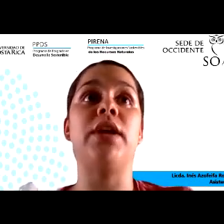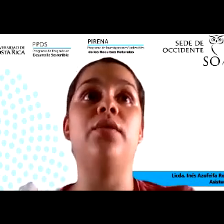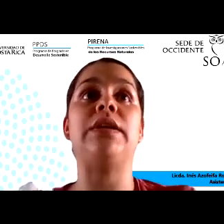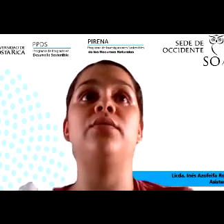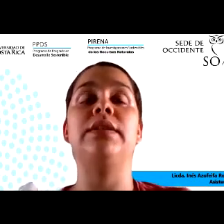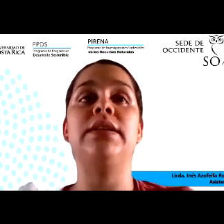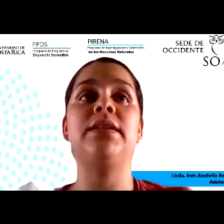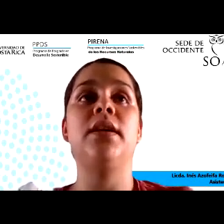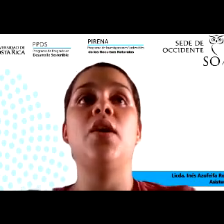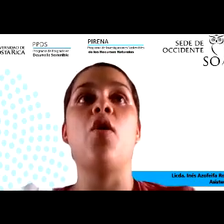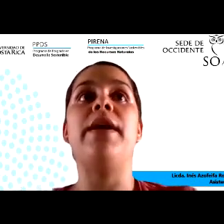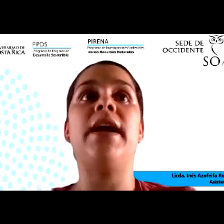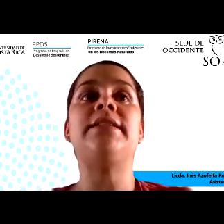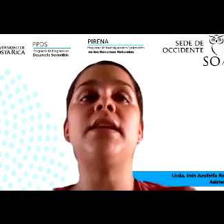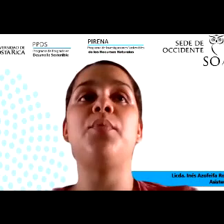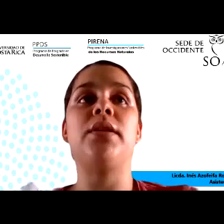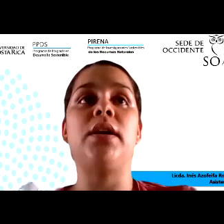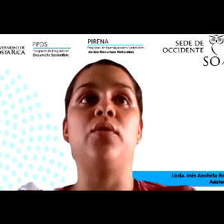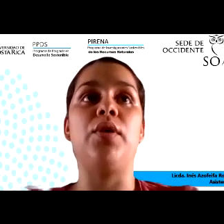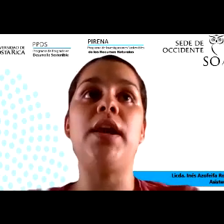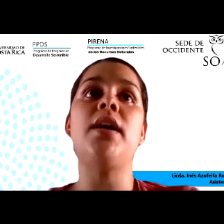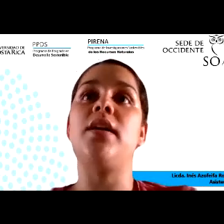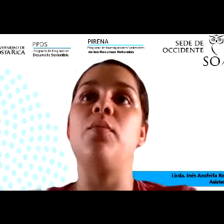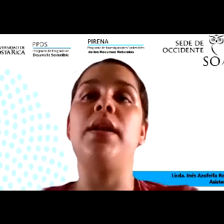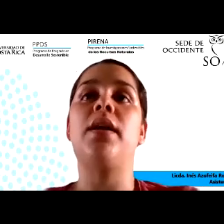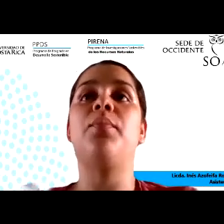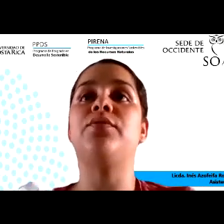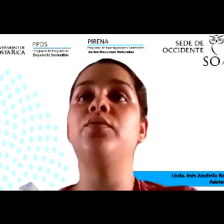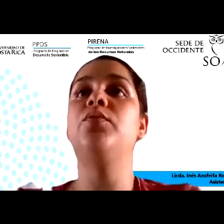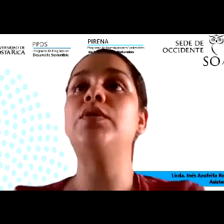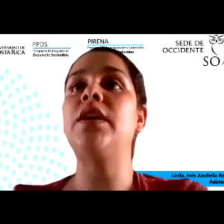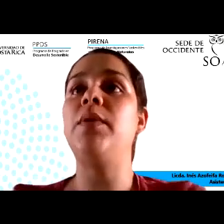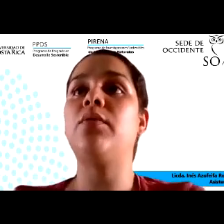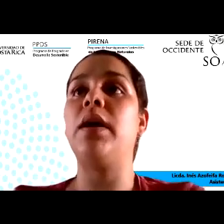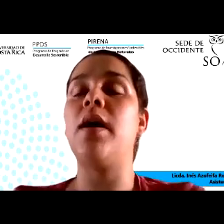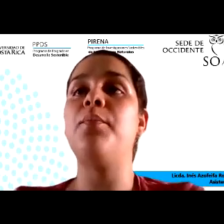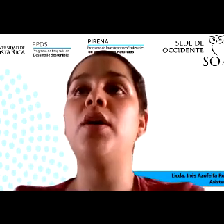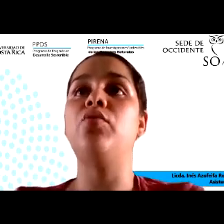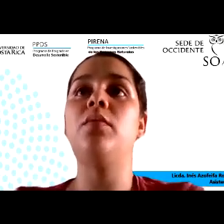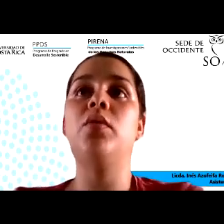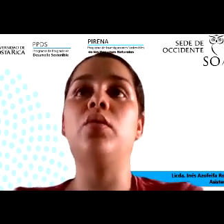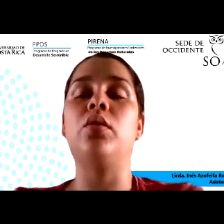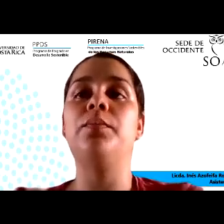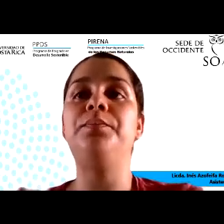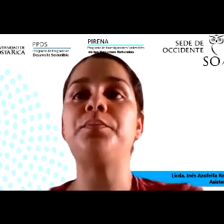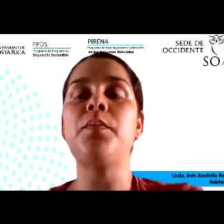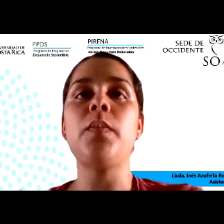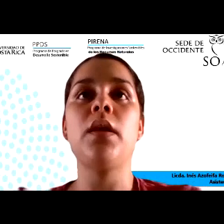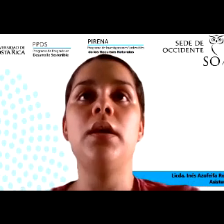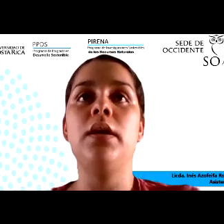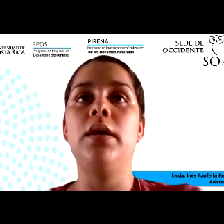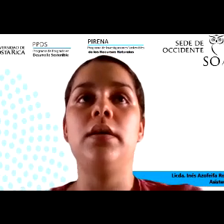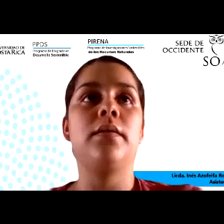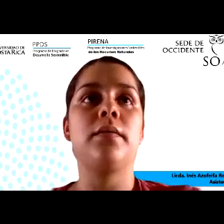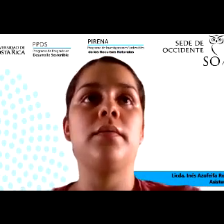puede dar muchos resultados. Entonces, combinar este tipo de tecnología y combinar pues un seguimiento en campo ayuda un